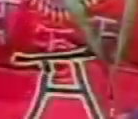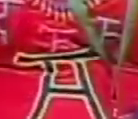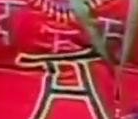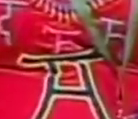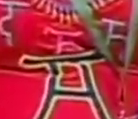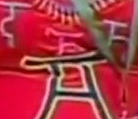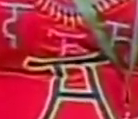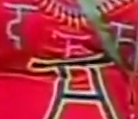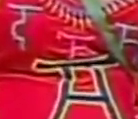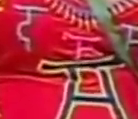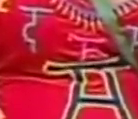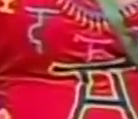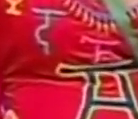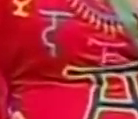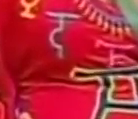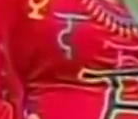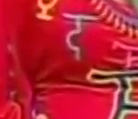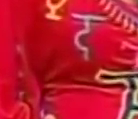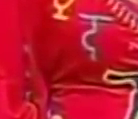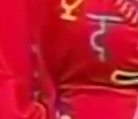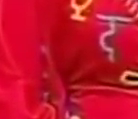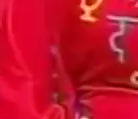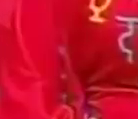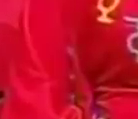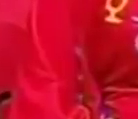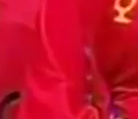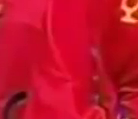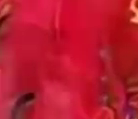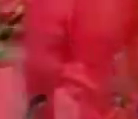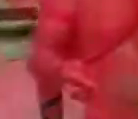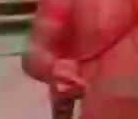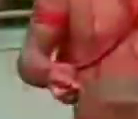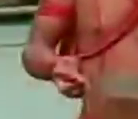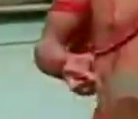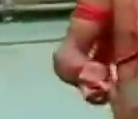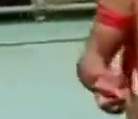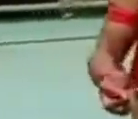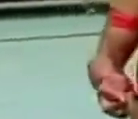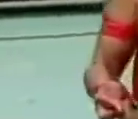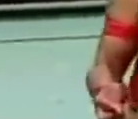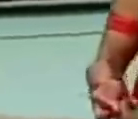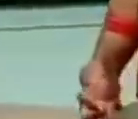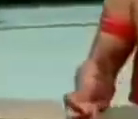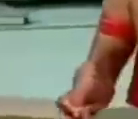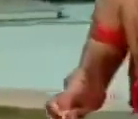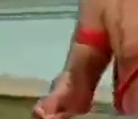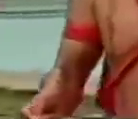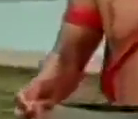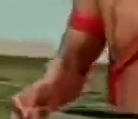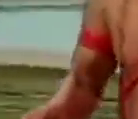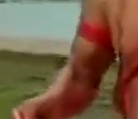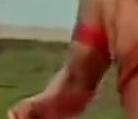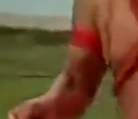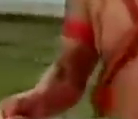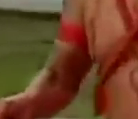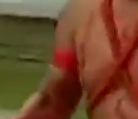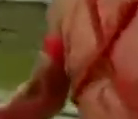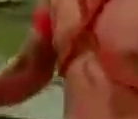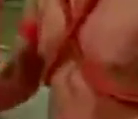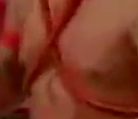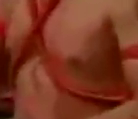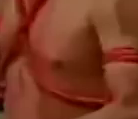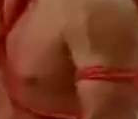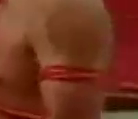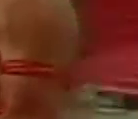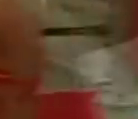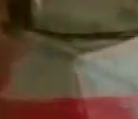de esta destacada tradición ancestral del pueblo, de los pueblos ancestrales, de los pueblos